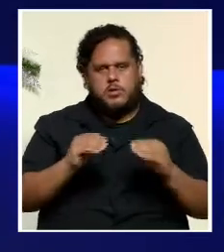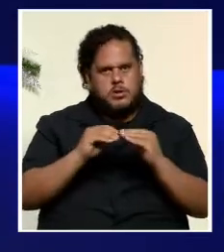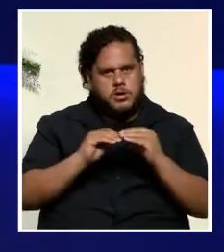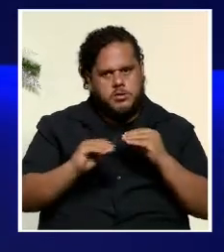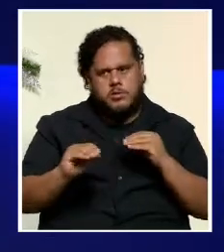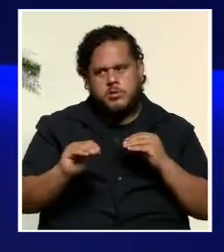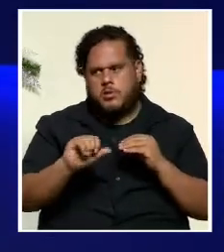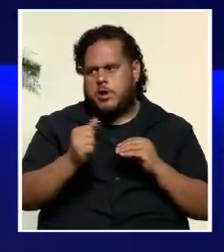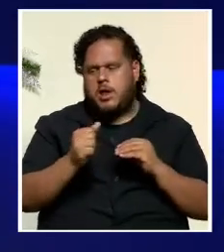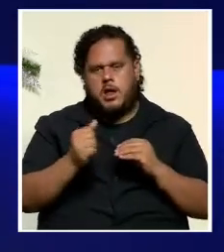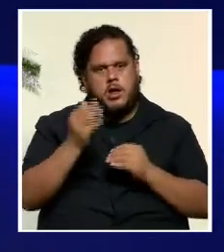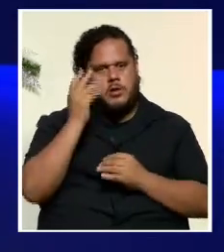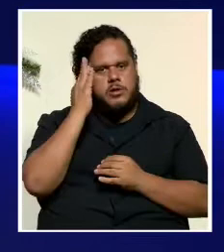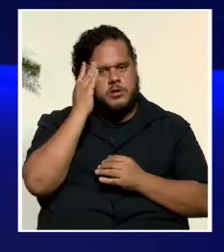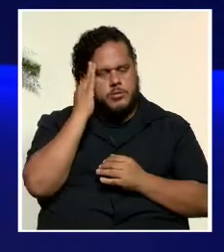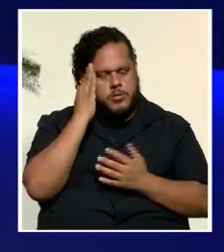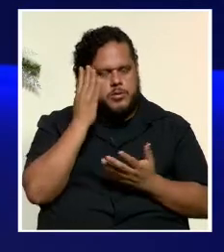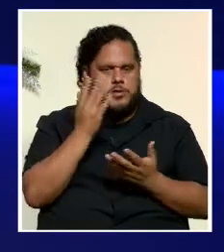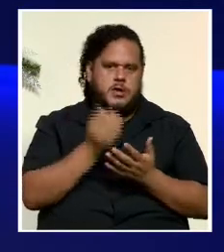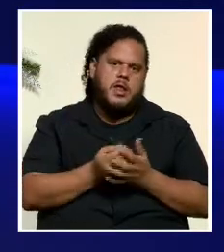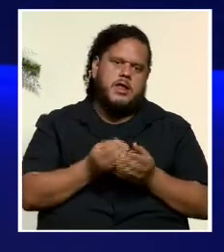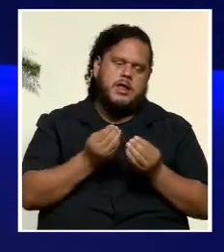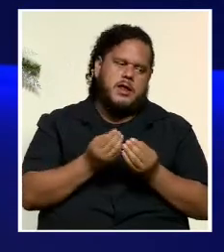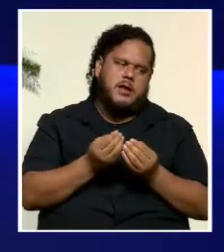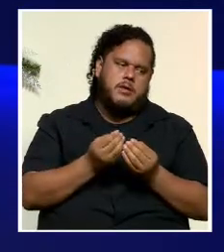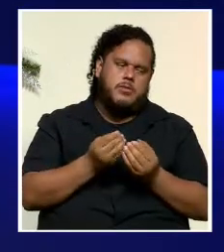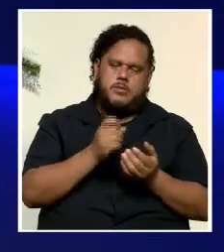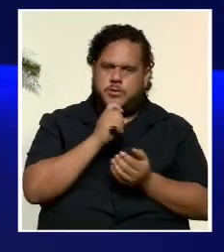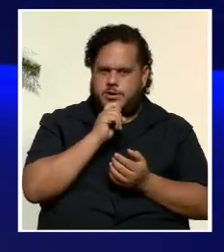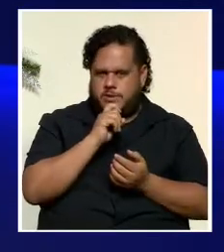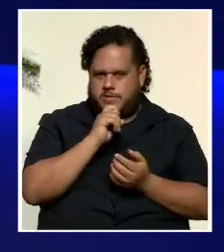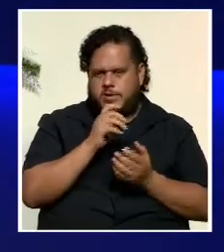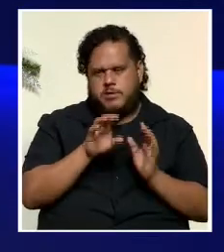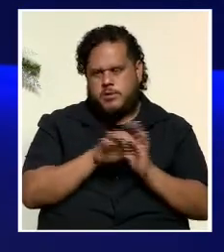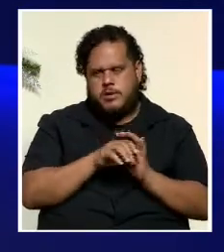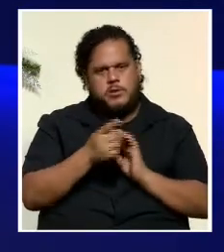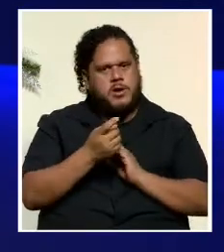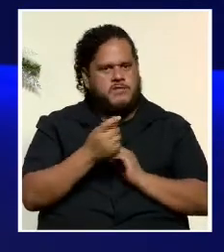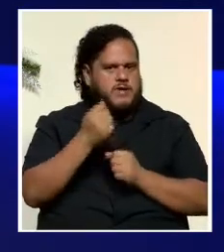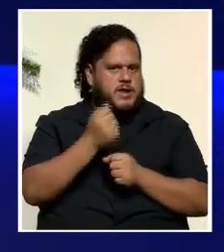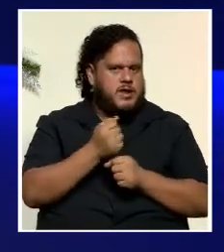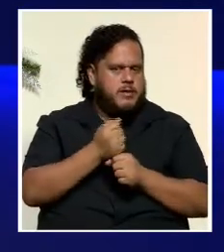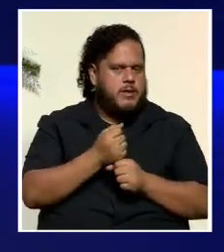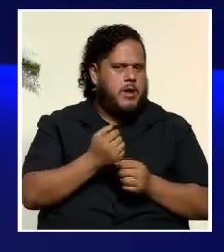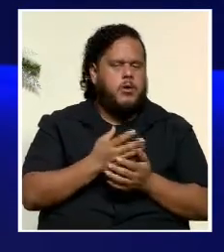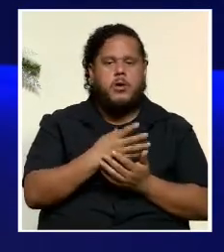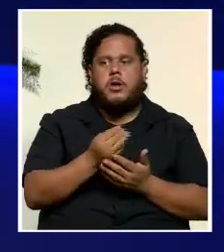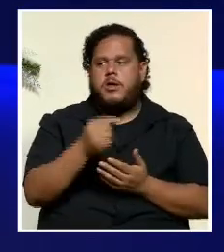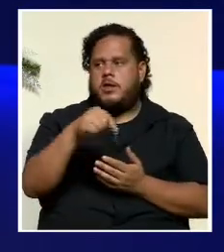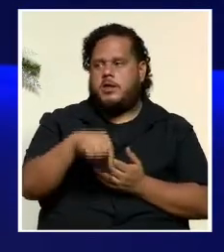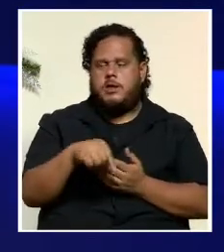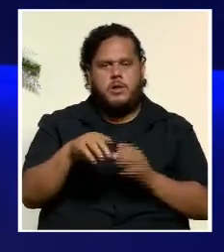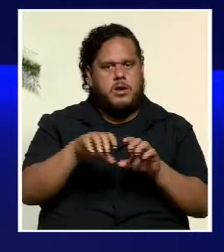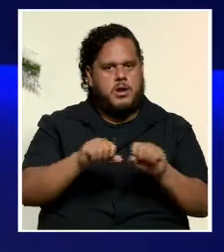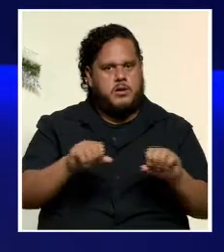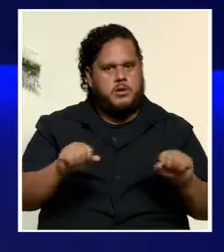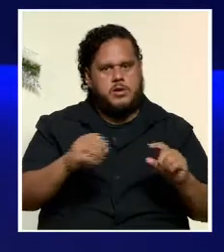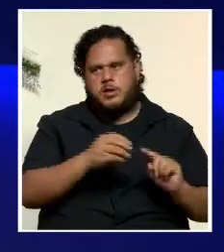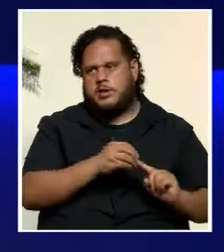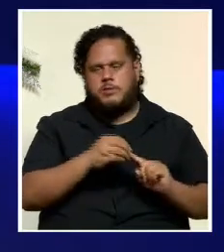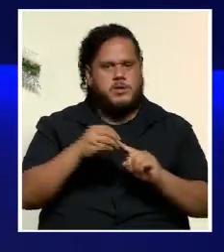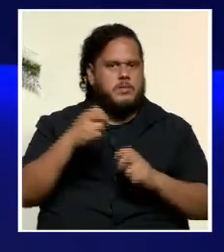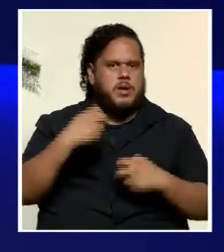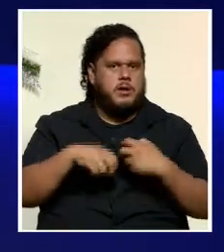a otras preocupaciones que eran muy concretas, como el desempleo, por ejemplo, y hoy la corrupción es el principal